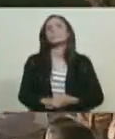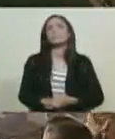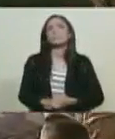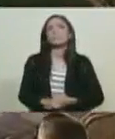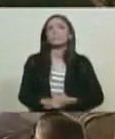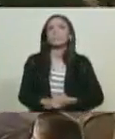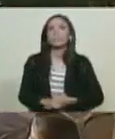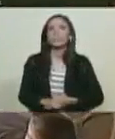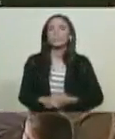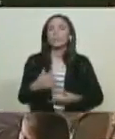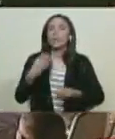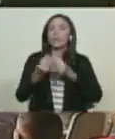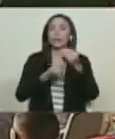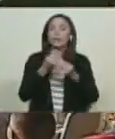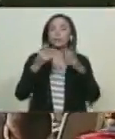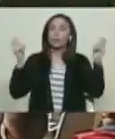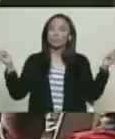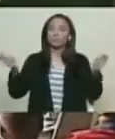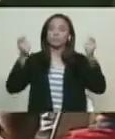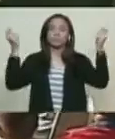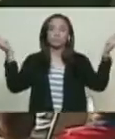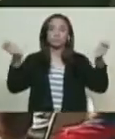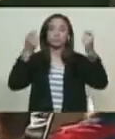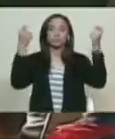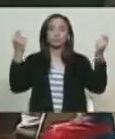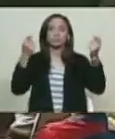Tenemos que hacer una campaña pedagógica,